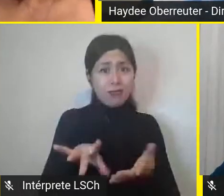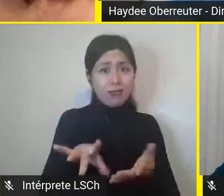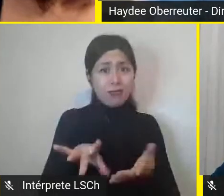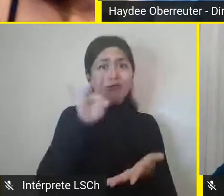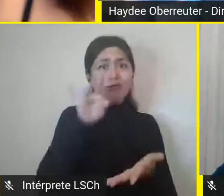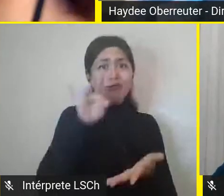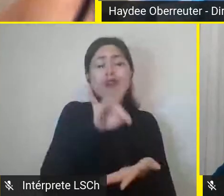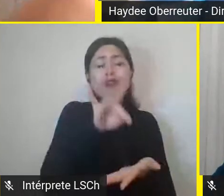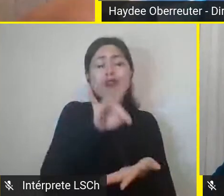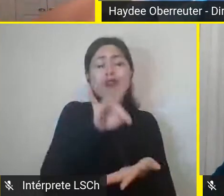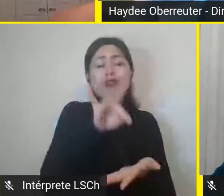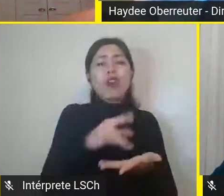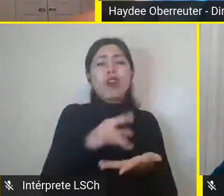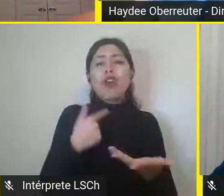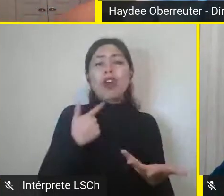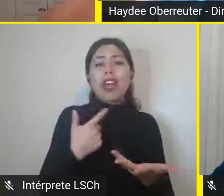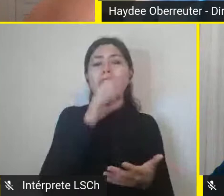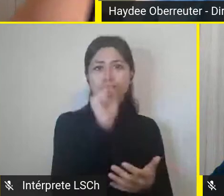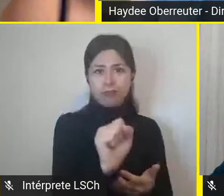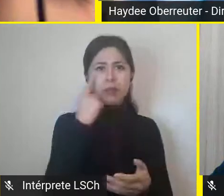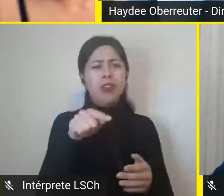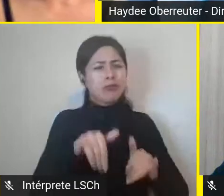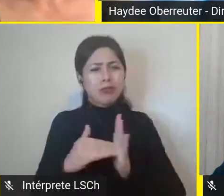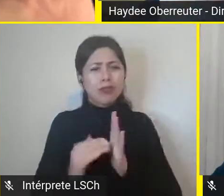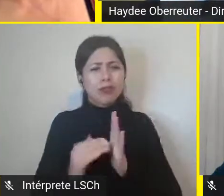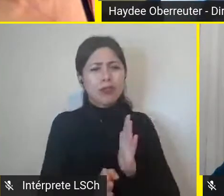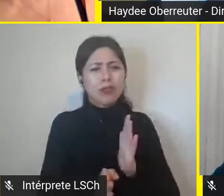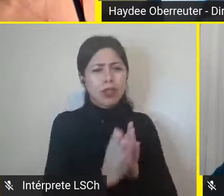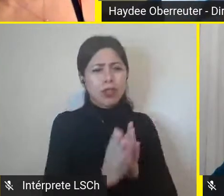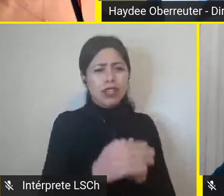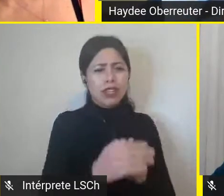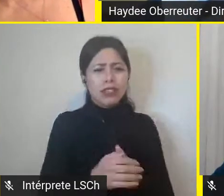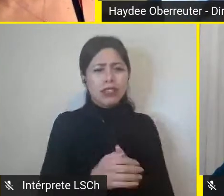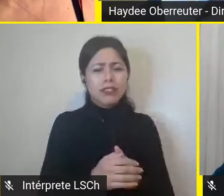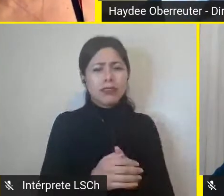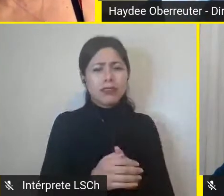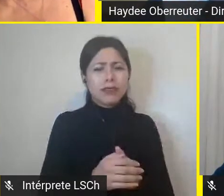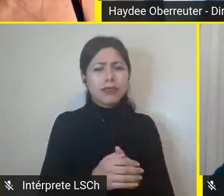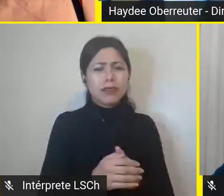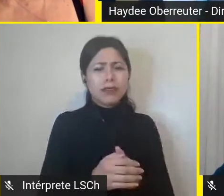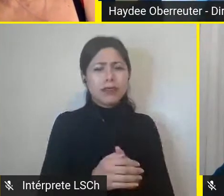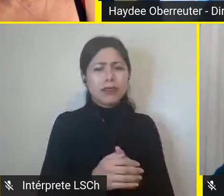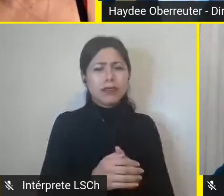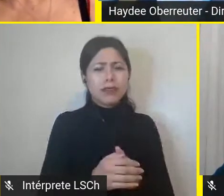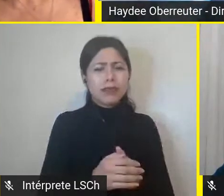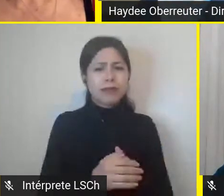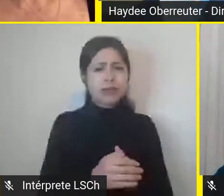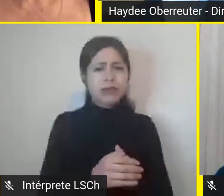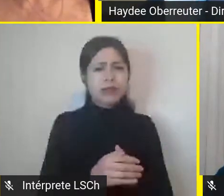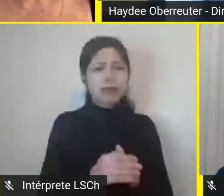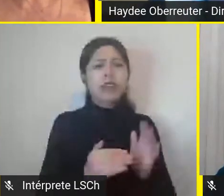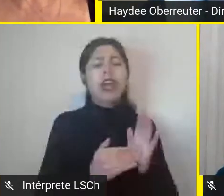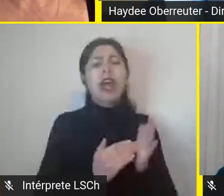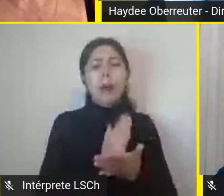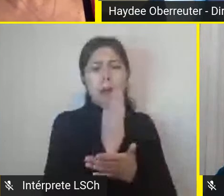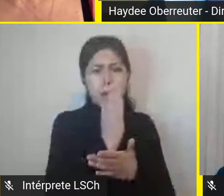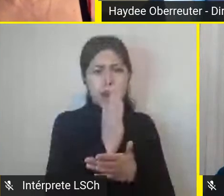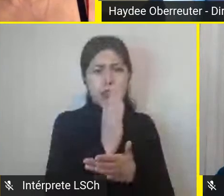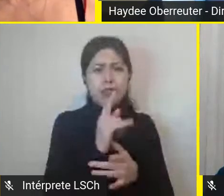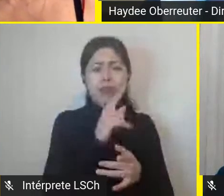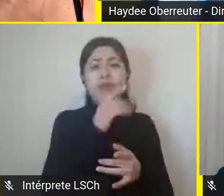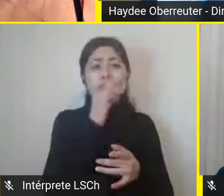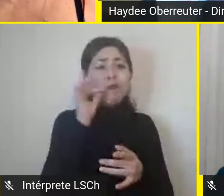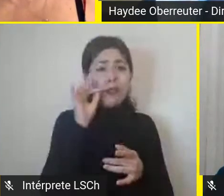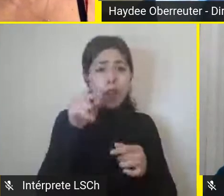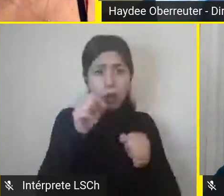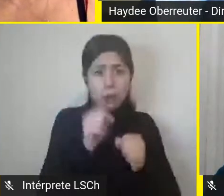comenzó a comprender algo muy importante, y es que el silencio puede ser sobrevivencia, el silencio puede ser resistencia,